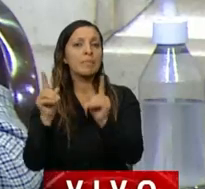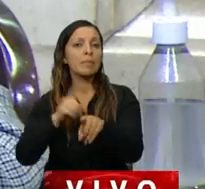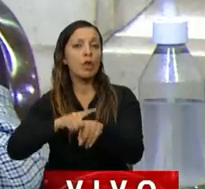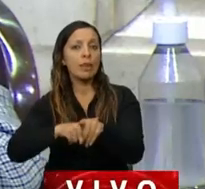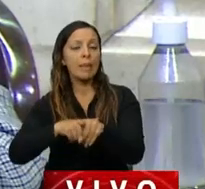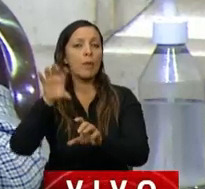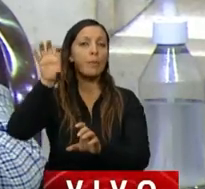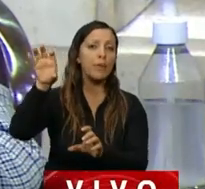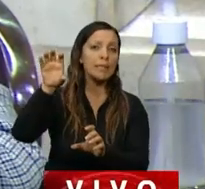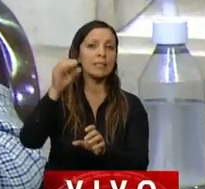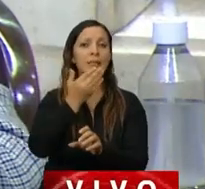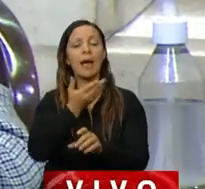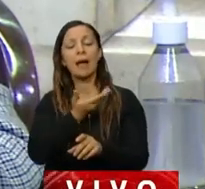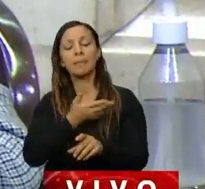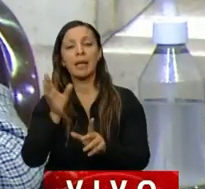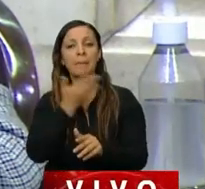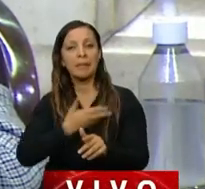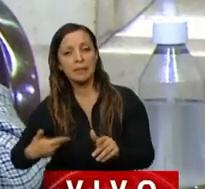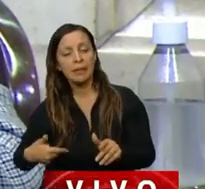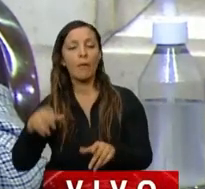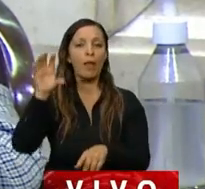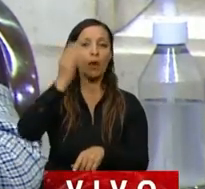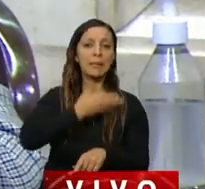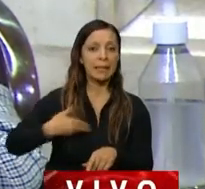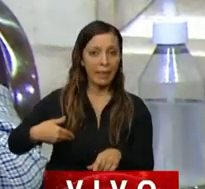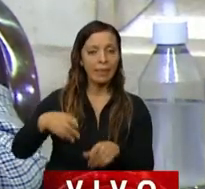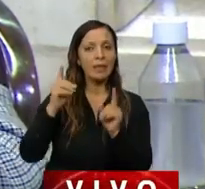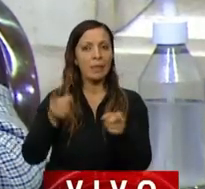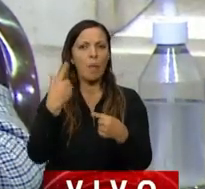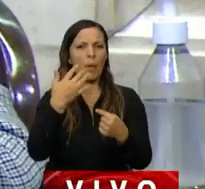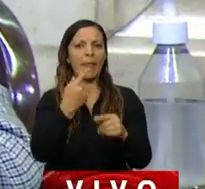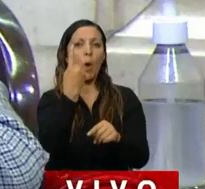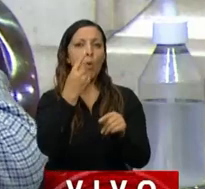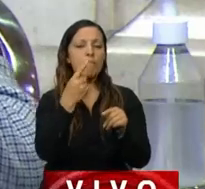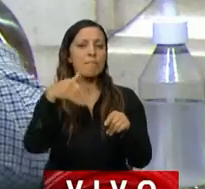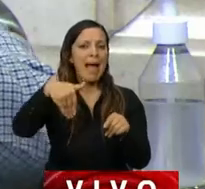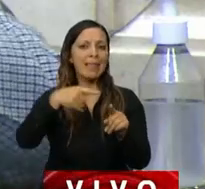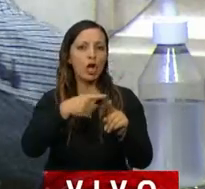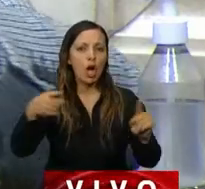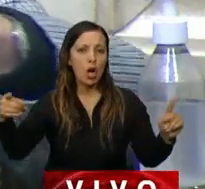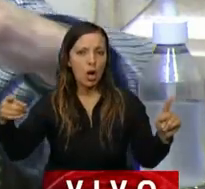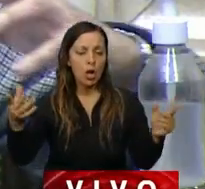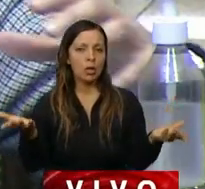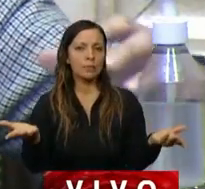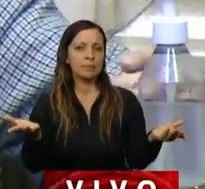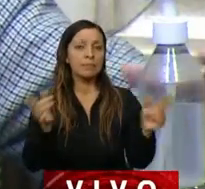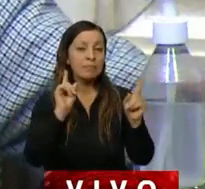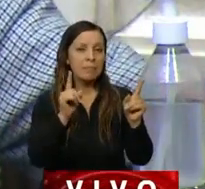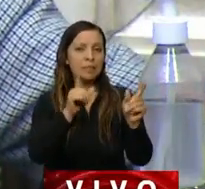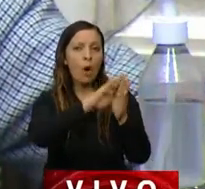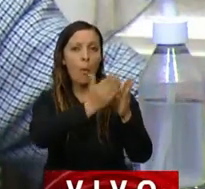elección provincial, puede llegar a tener una extensión de 1 metro, la boleta